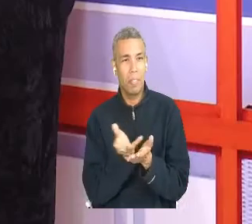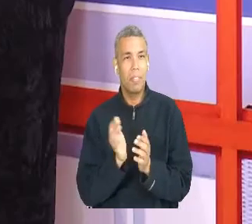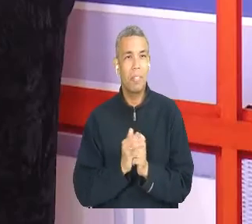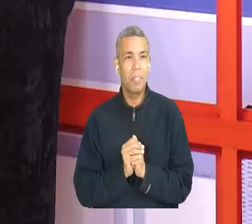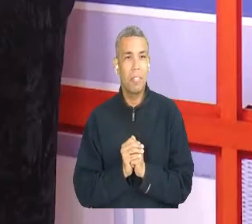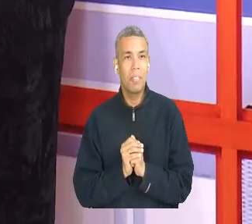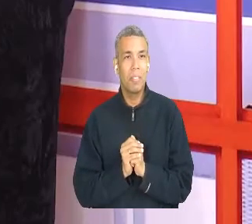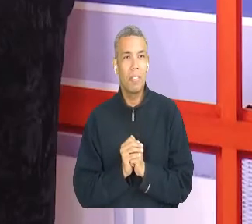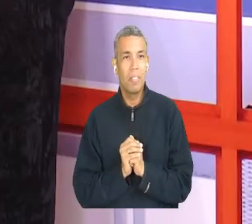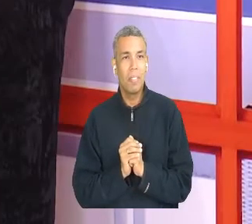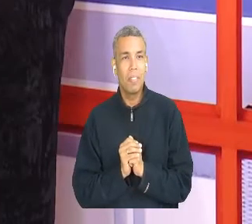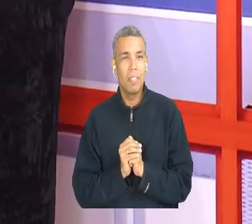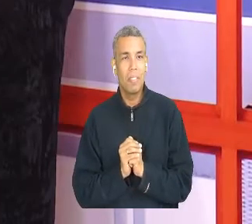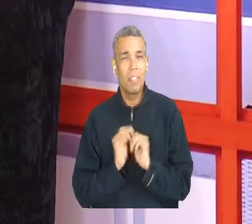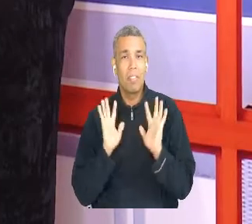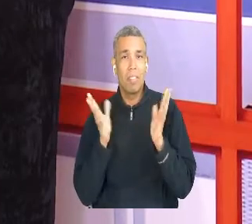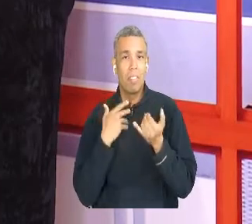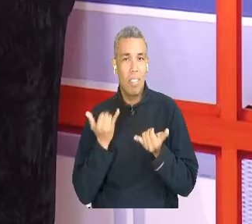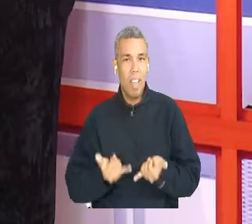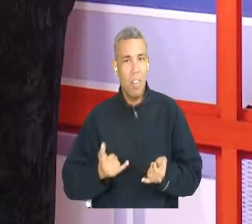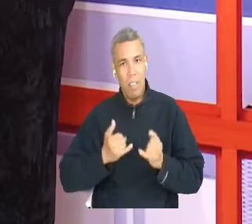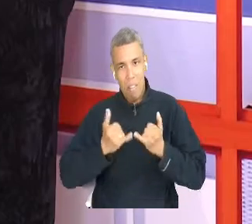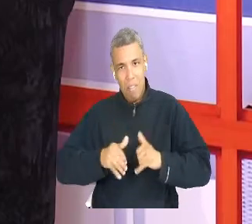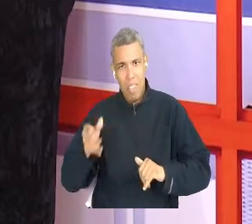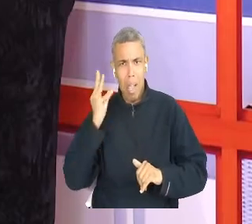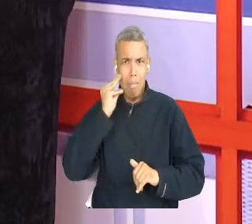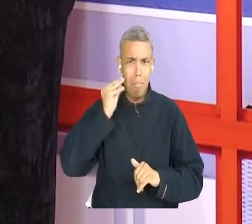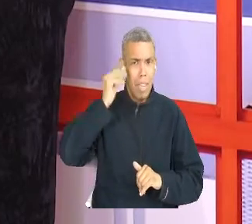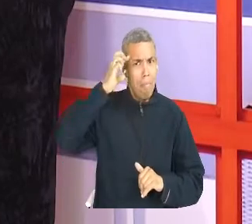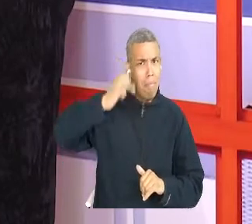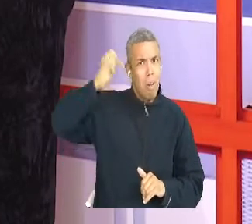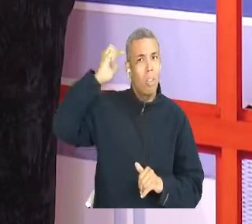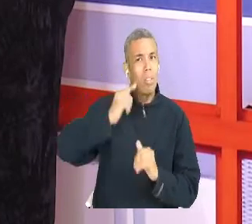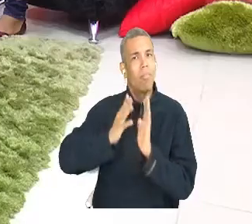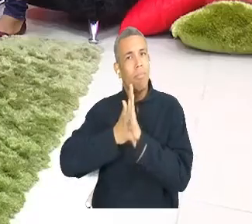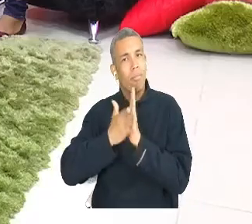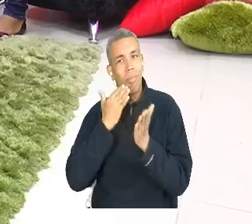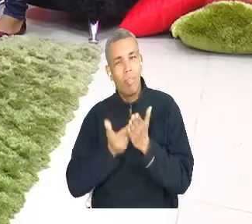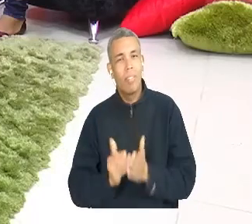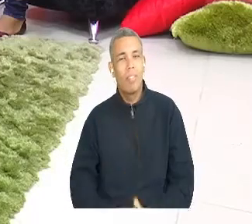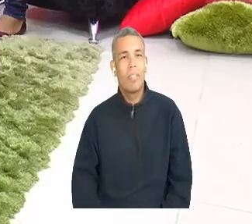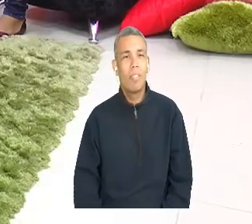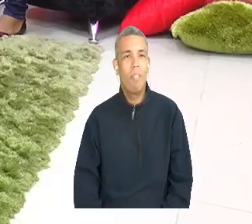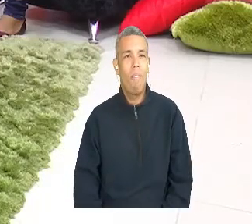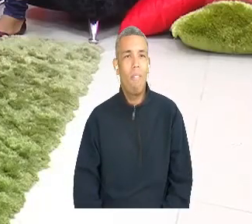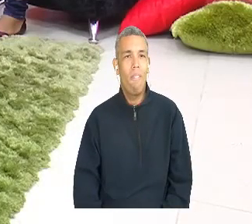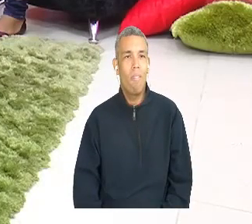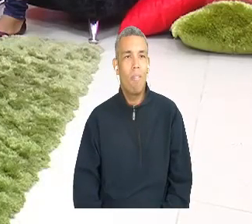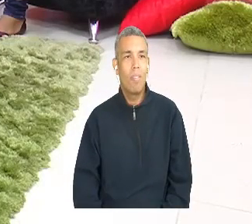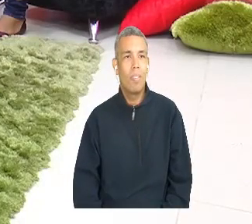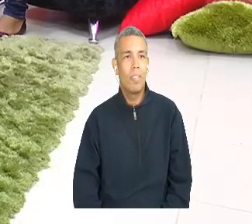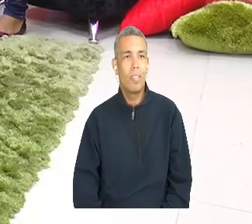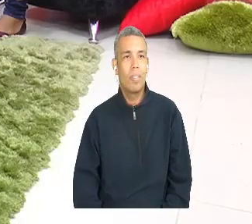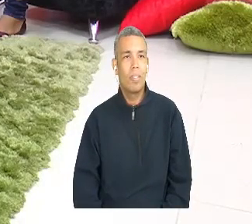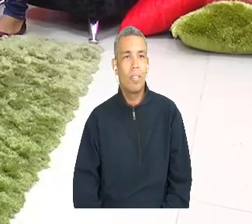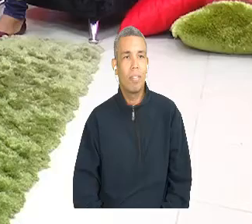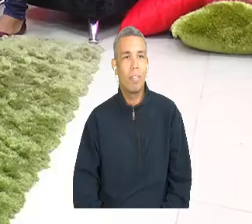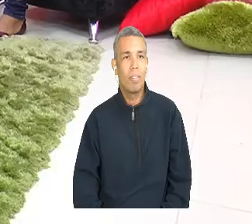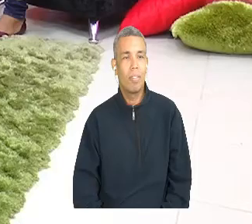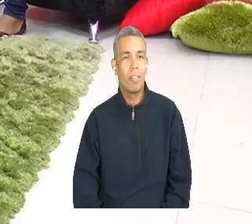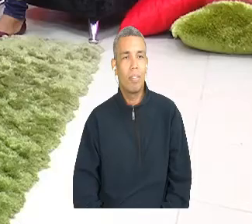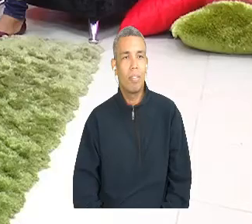nuestra televidente eso fue todo por hoy en nuestra sesión de experto continuamos con nuestra compañera jenny bueno hoy en la mañana de hoy se encuentra un delegado